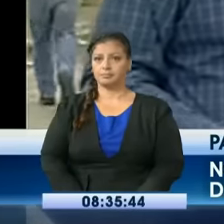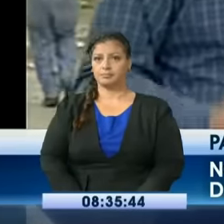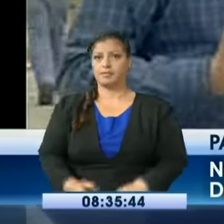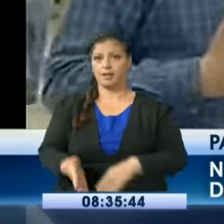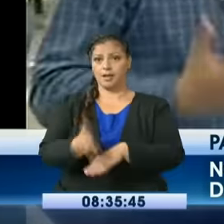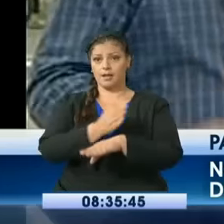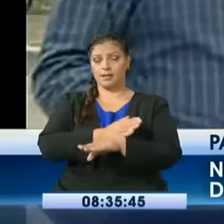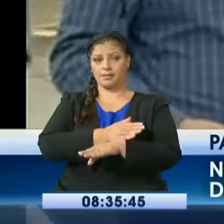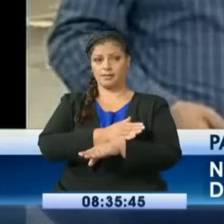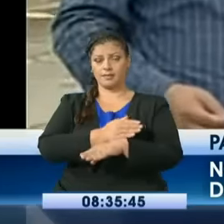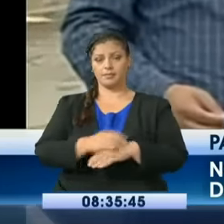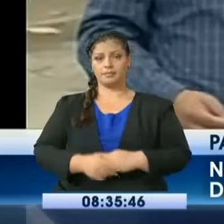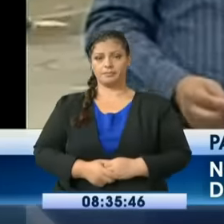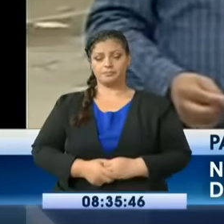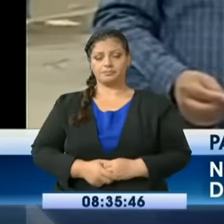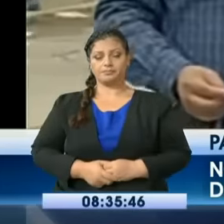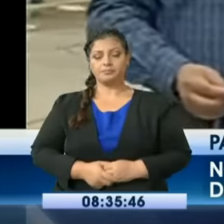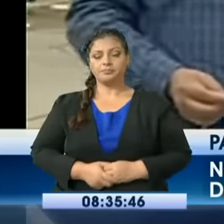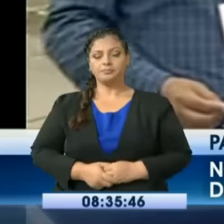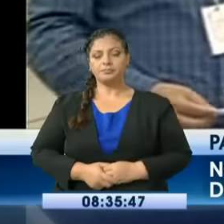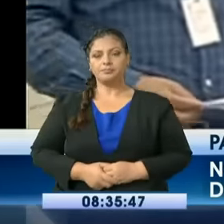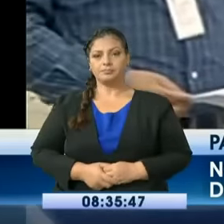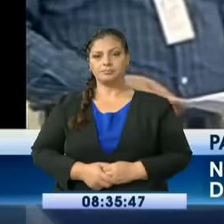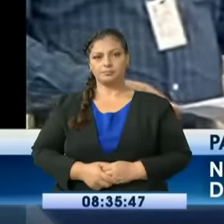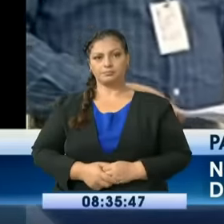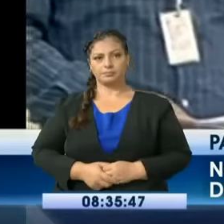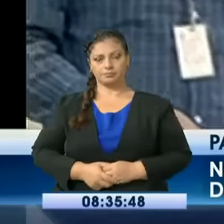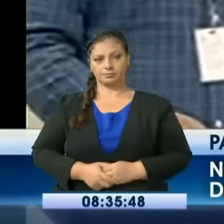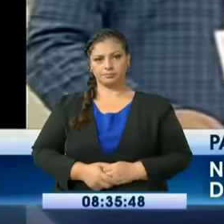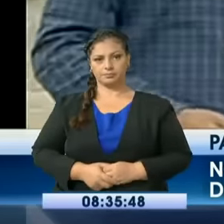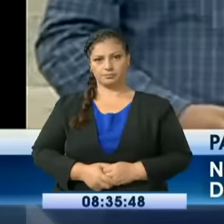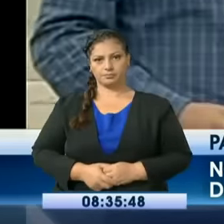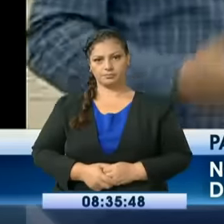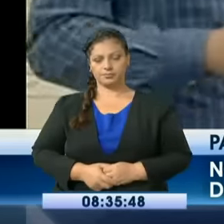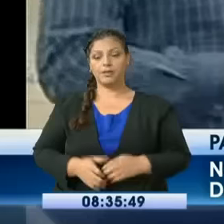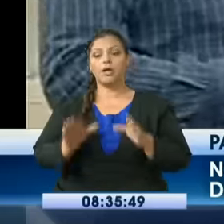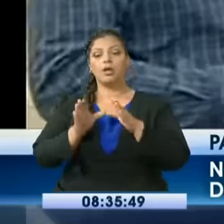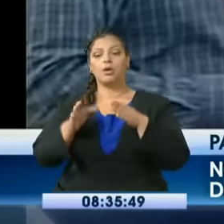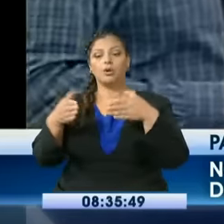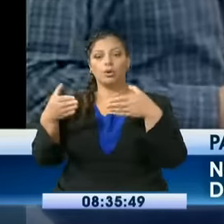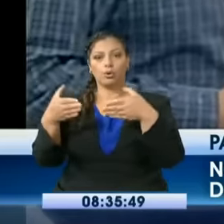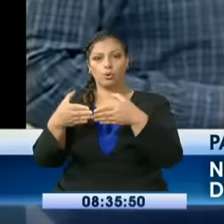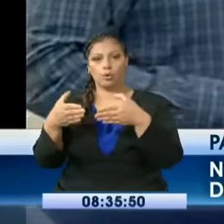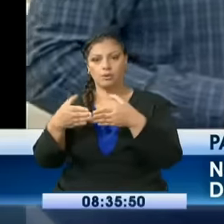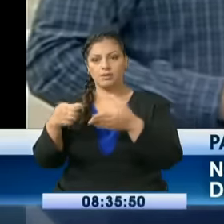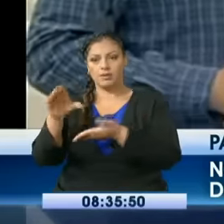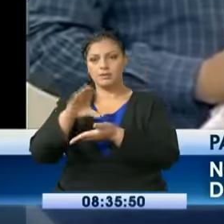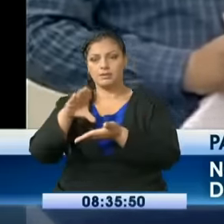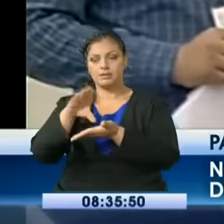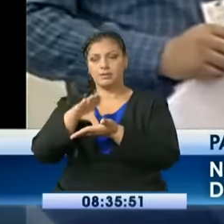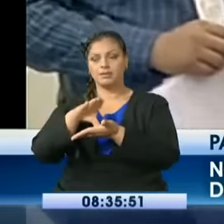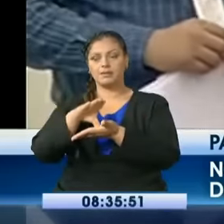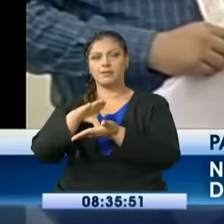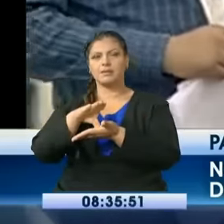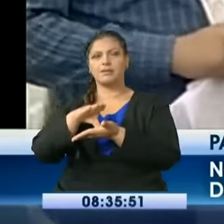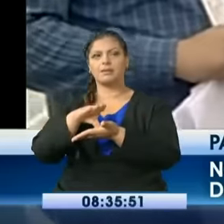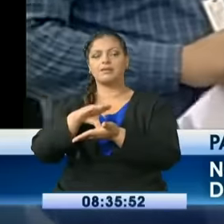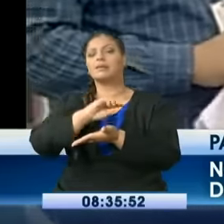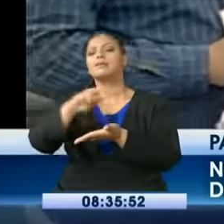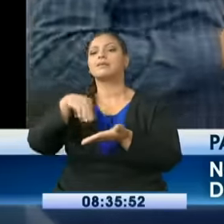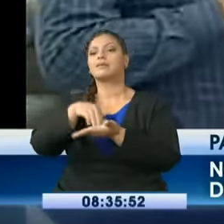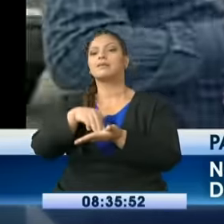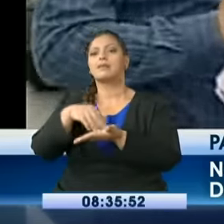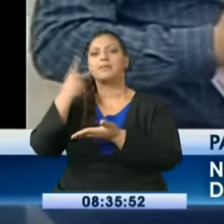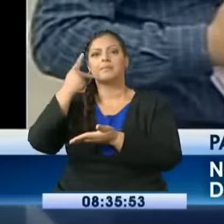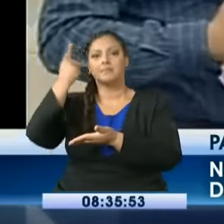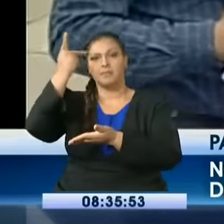de, perdón, valga la redundancia, el Comité Central de Padres de Familia de la Escuela. Hemos tomado contacto, hemos tenido una reunión